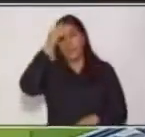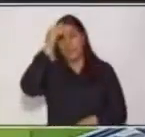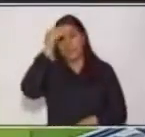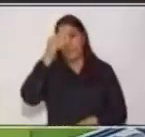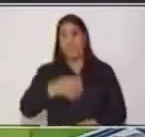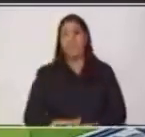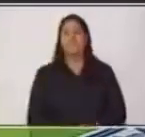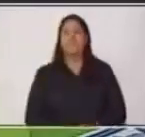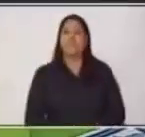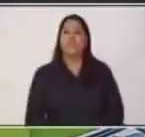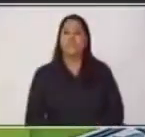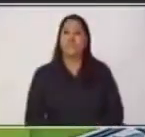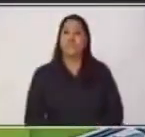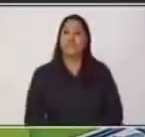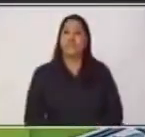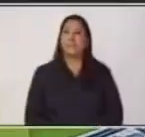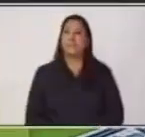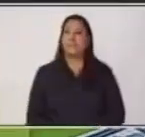aprendiendo.